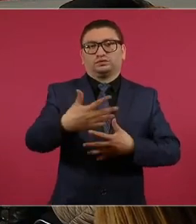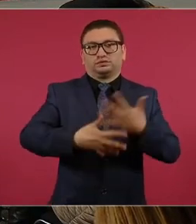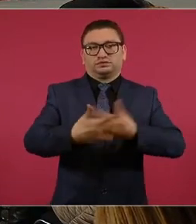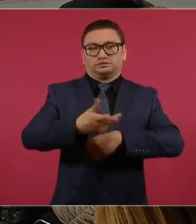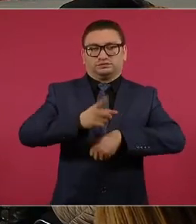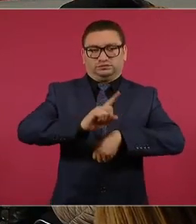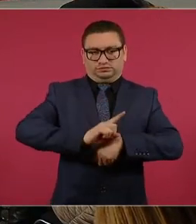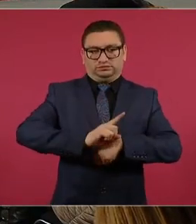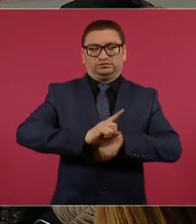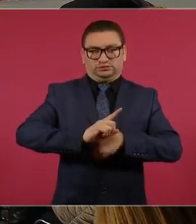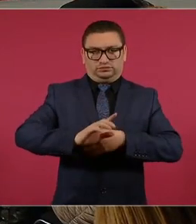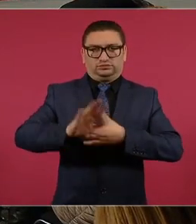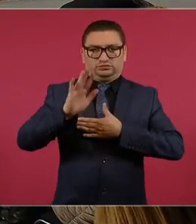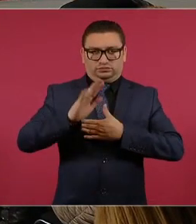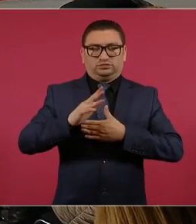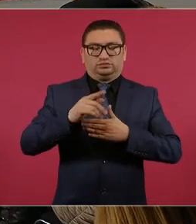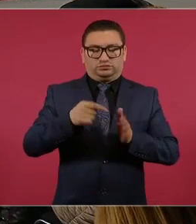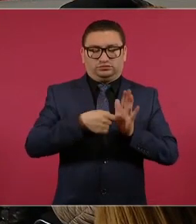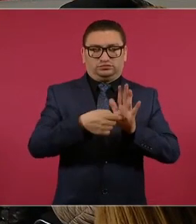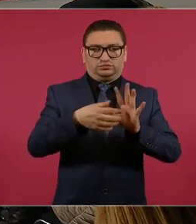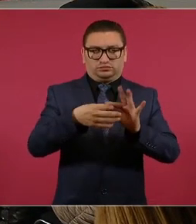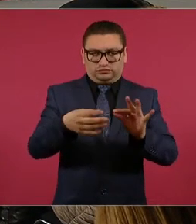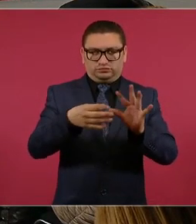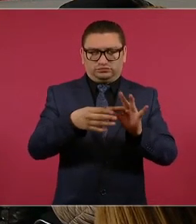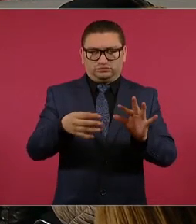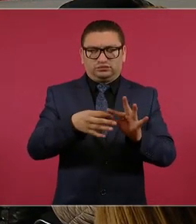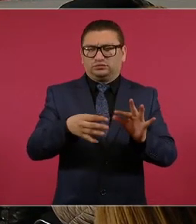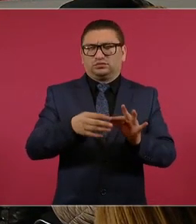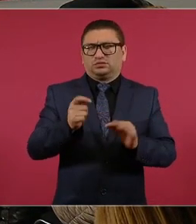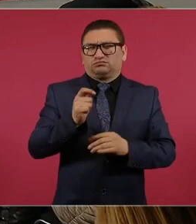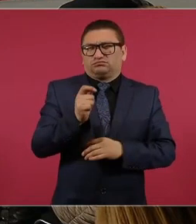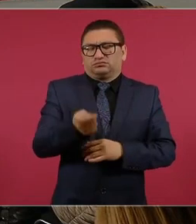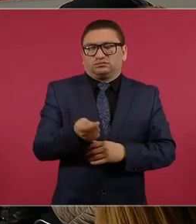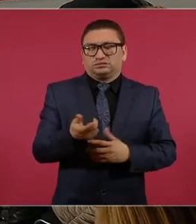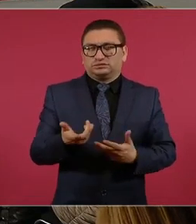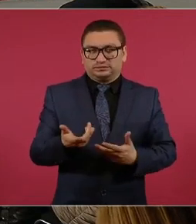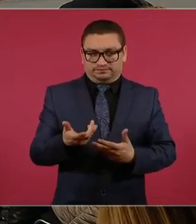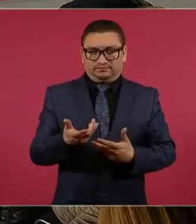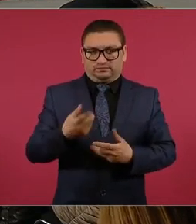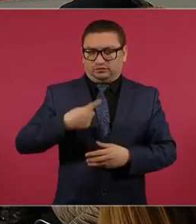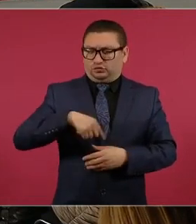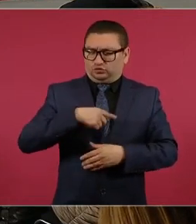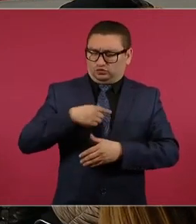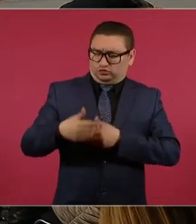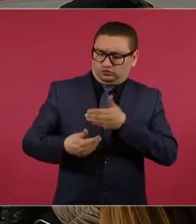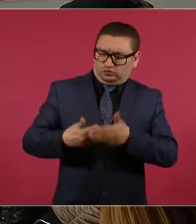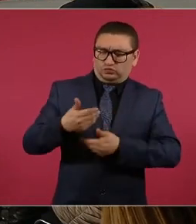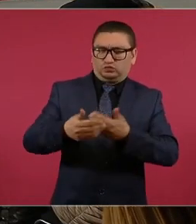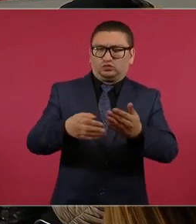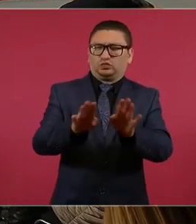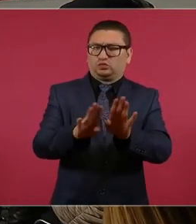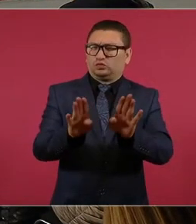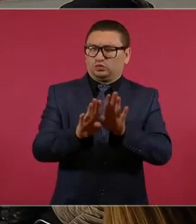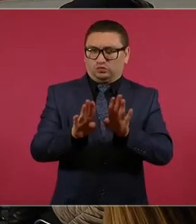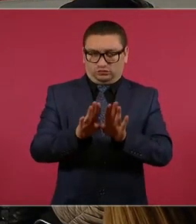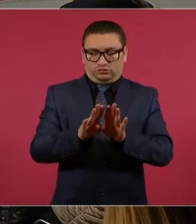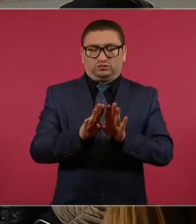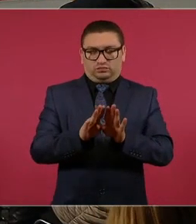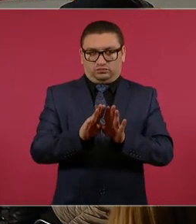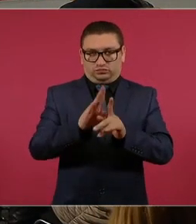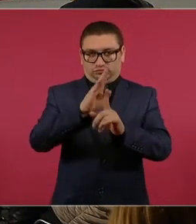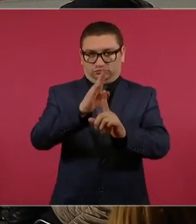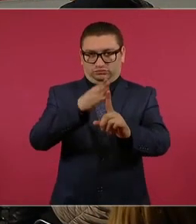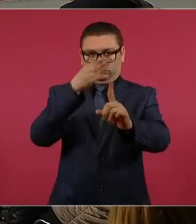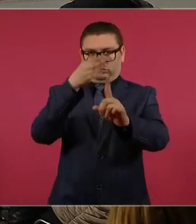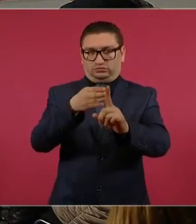compromiso de indicarles eh qué es lo que hemos avanzado un avance que nos lleva